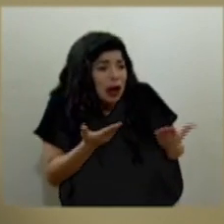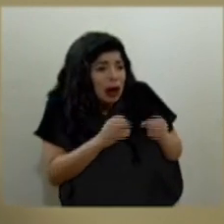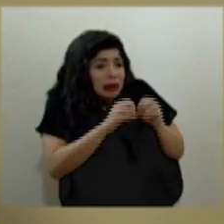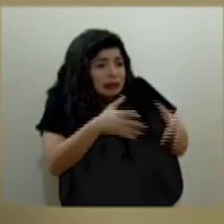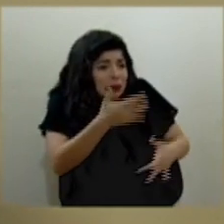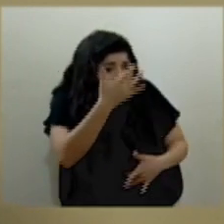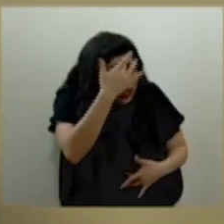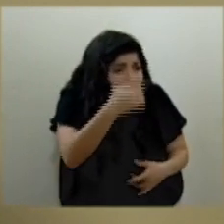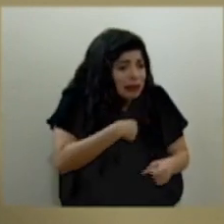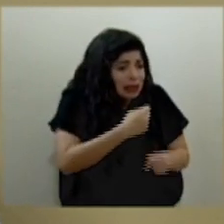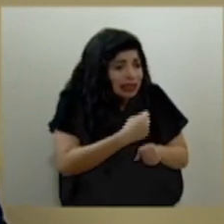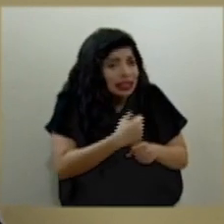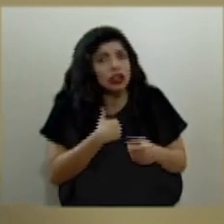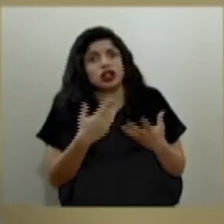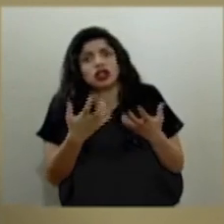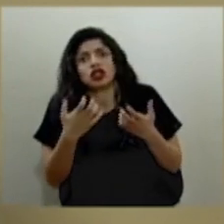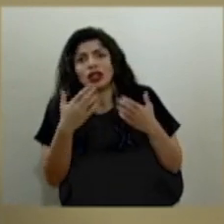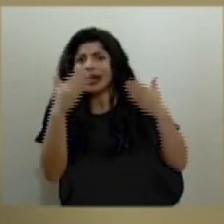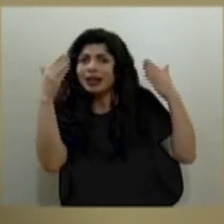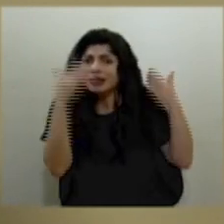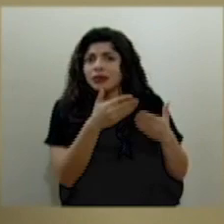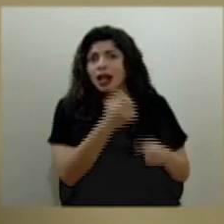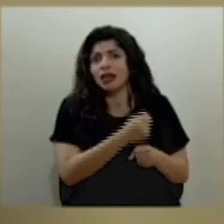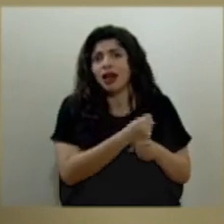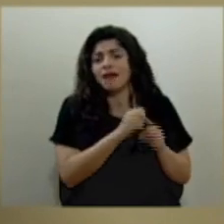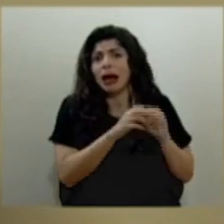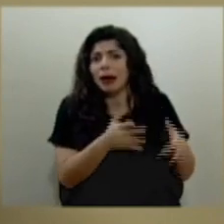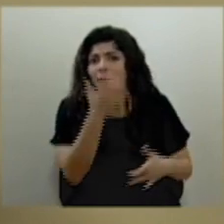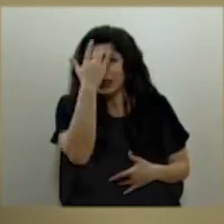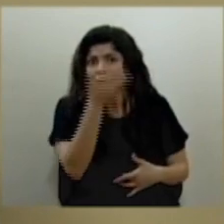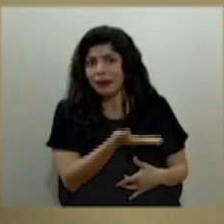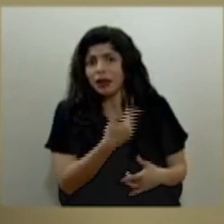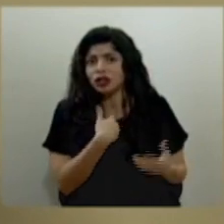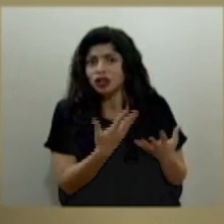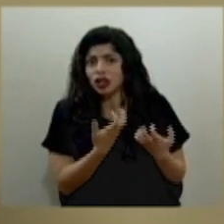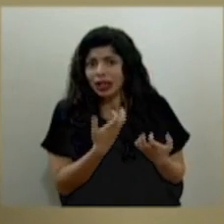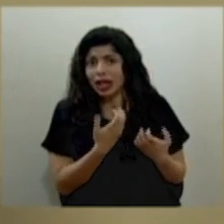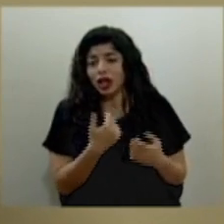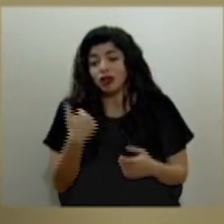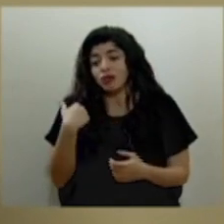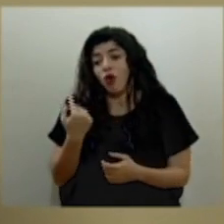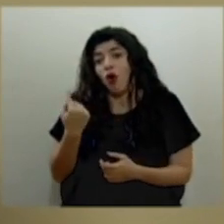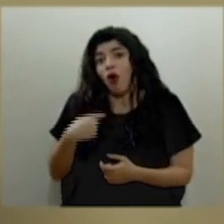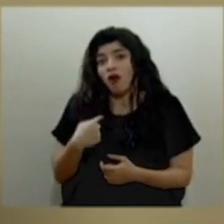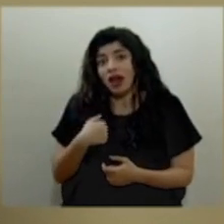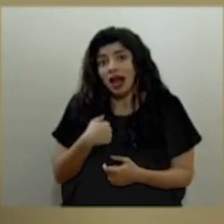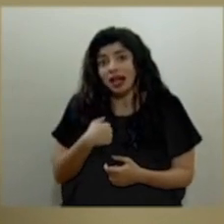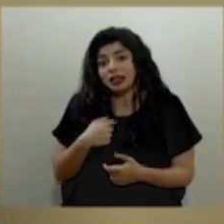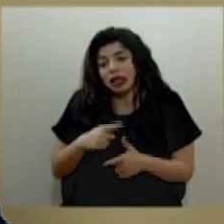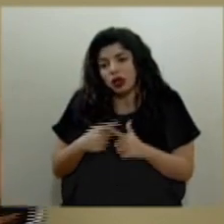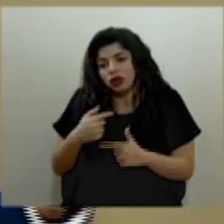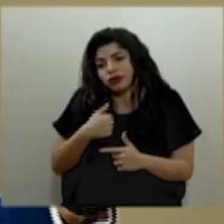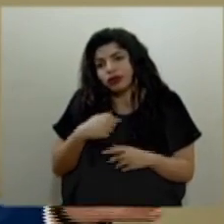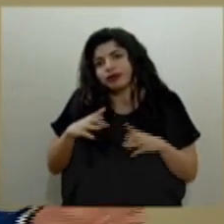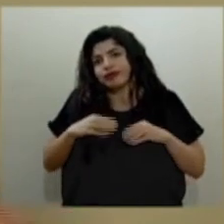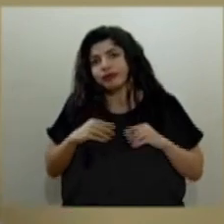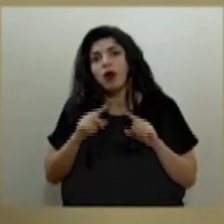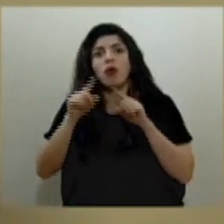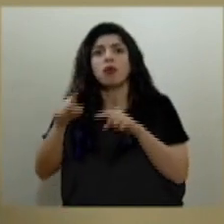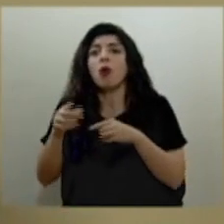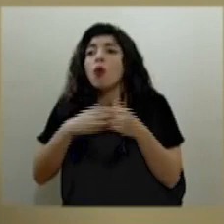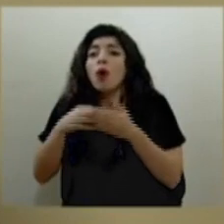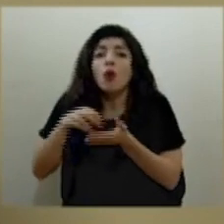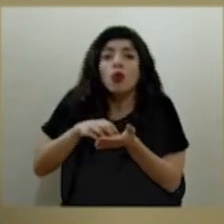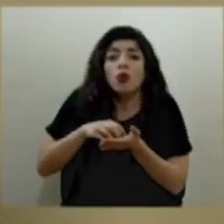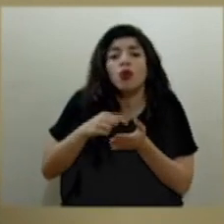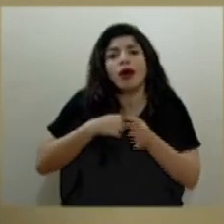pandemia, yo quisiera dedicarme de lleno al trabajo de la pandemia. Sé que eso es parte de mi obligación y lo haré, iré y aclararé todas las